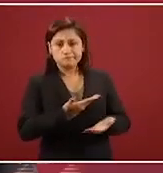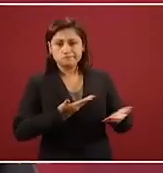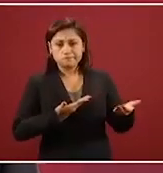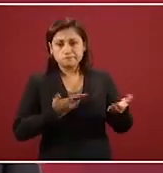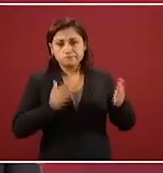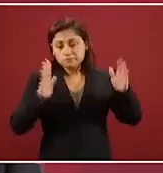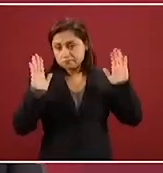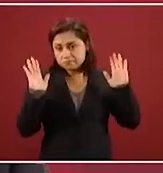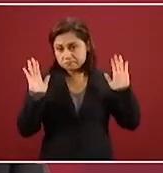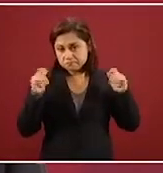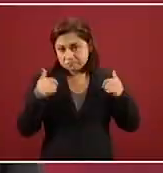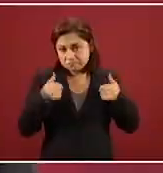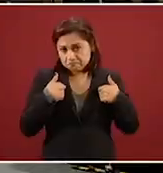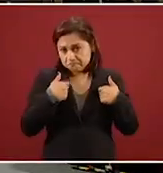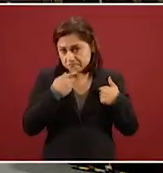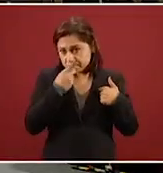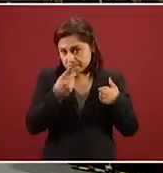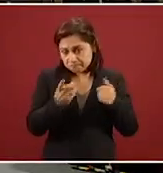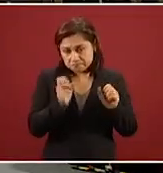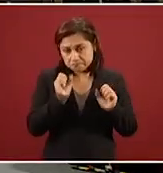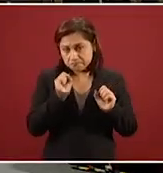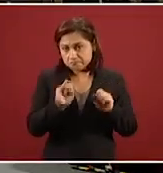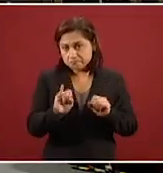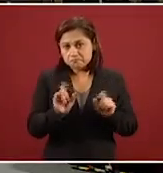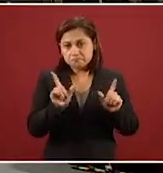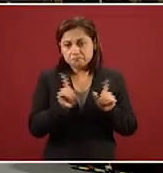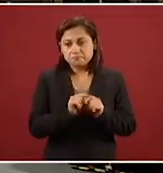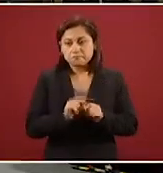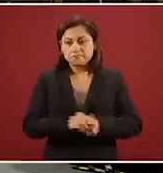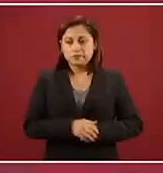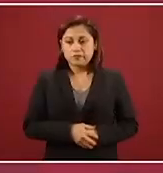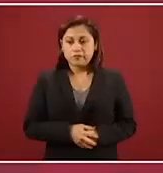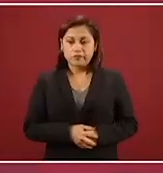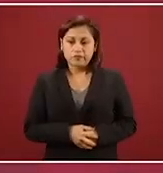puedo mencionar. Y